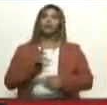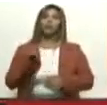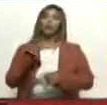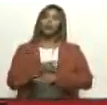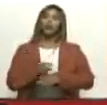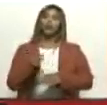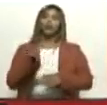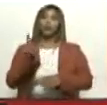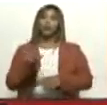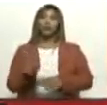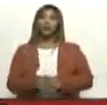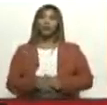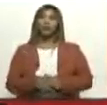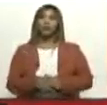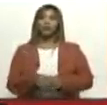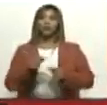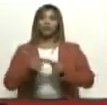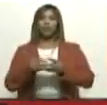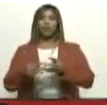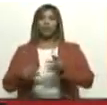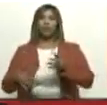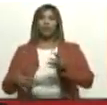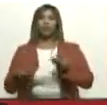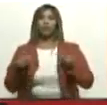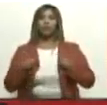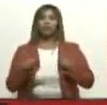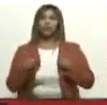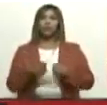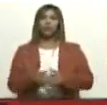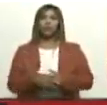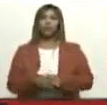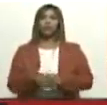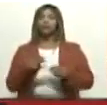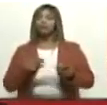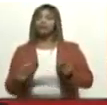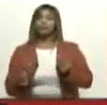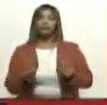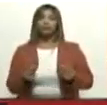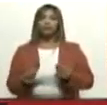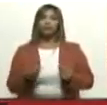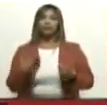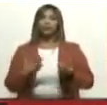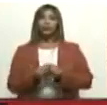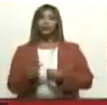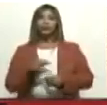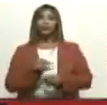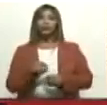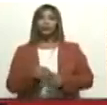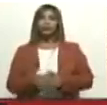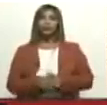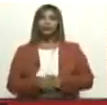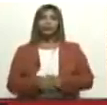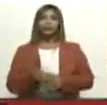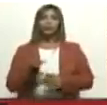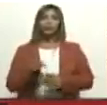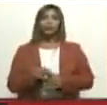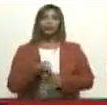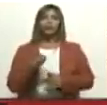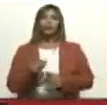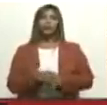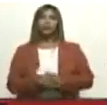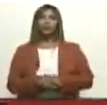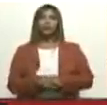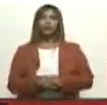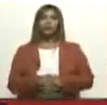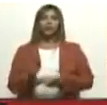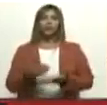bueno, por suerte ya está viva y está activa y con nosotros. Y además tiene una cantidad